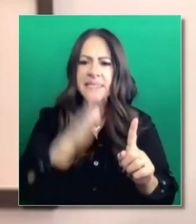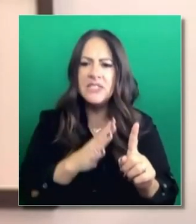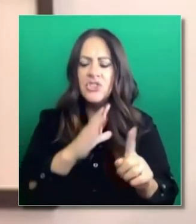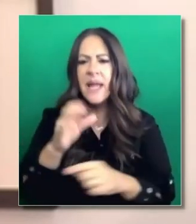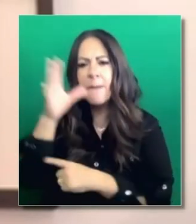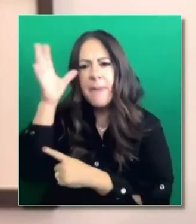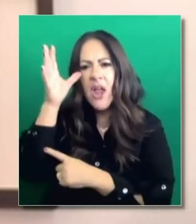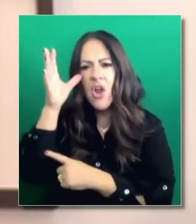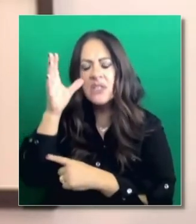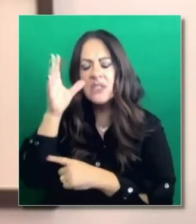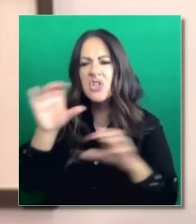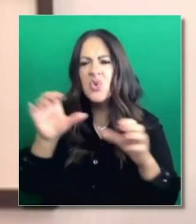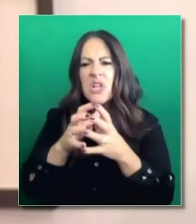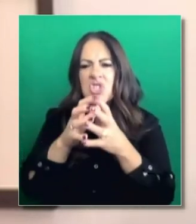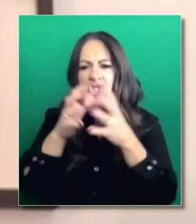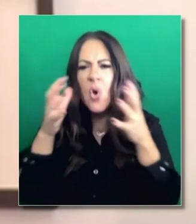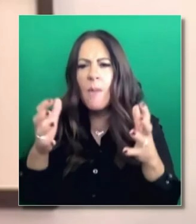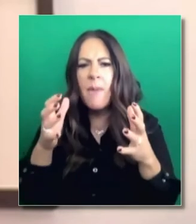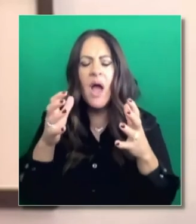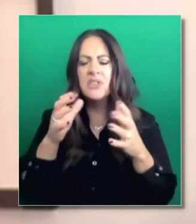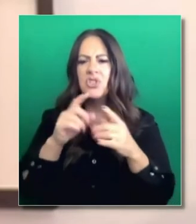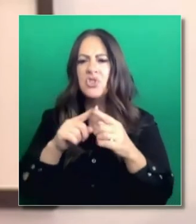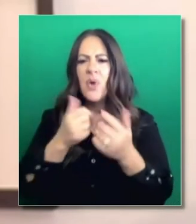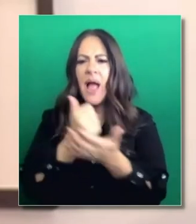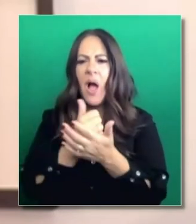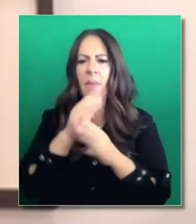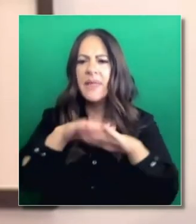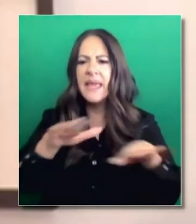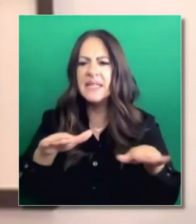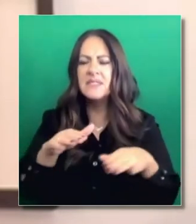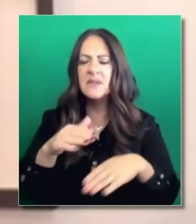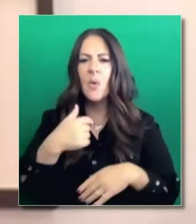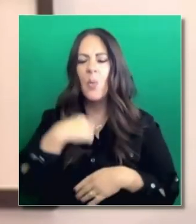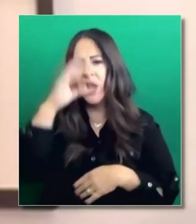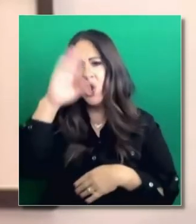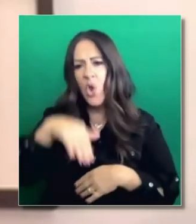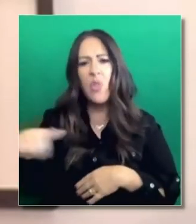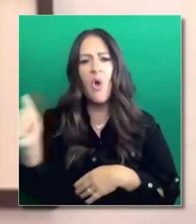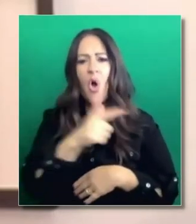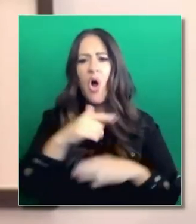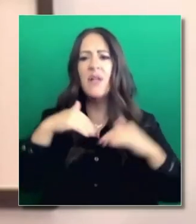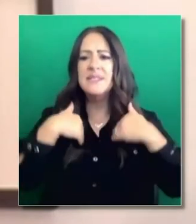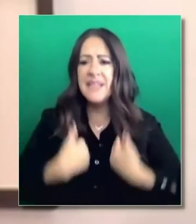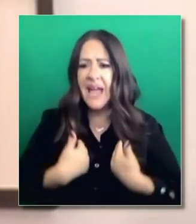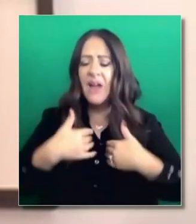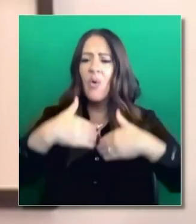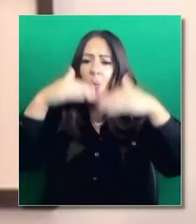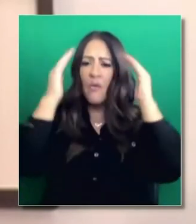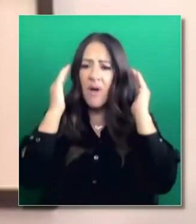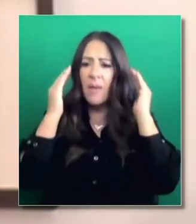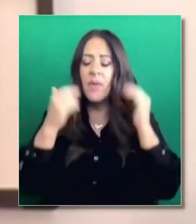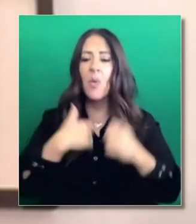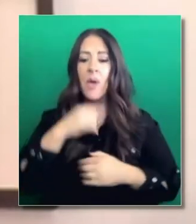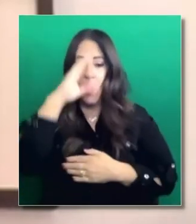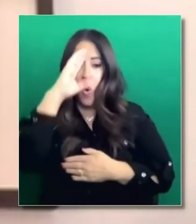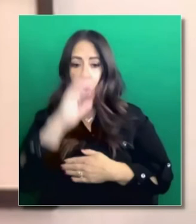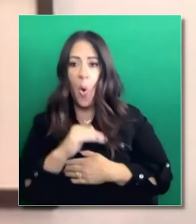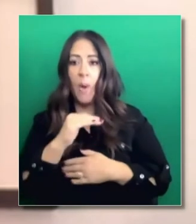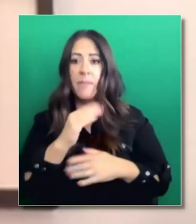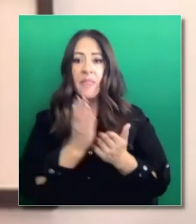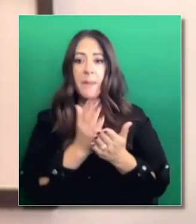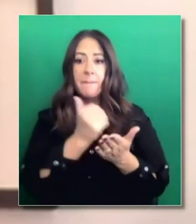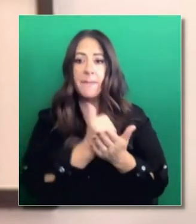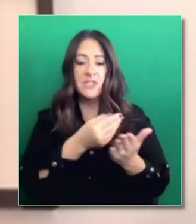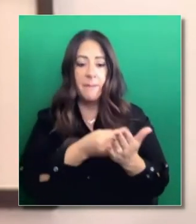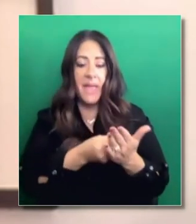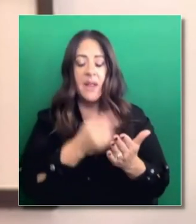y madres que dan todo lo posible para que se haga bien. Pero desafortunadamente esto sí afecta negativamente a todo mundo. Y espero